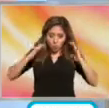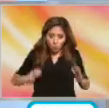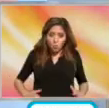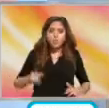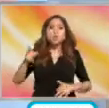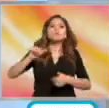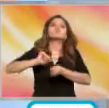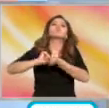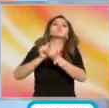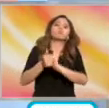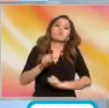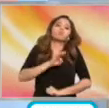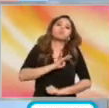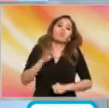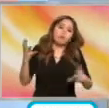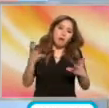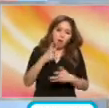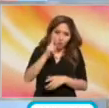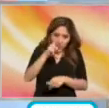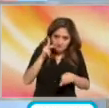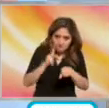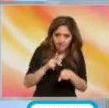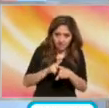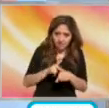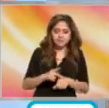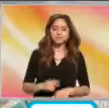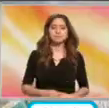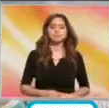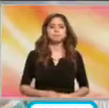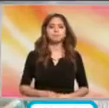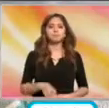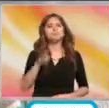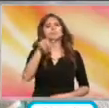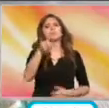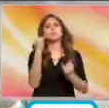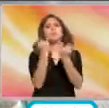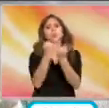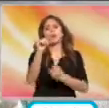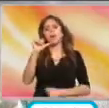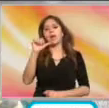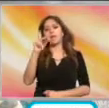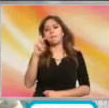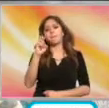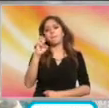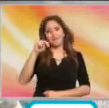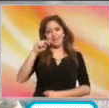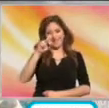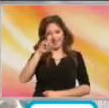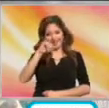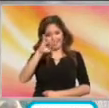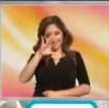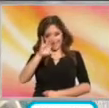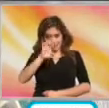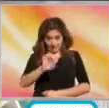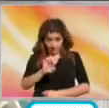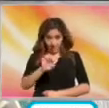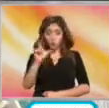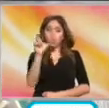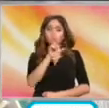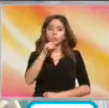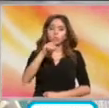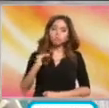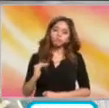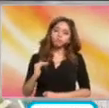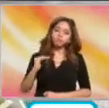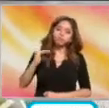generarse algunos cálculos biliares. Y así como el apéndice, cuando llegamos ya a una etapa en la que tenemos pues la necesidad de